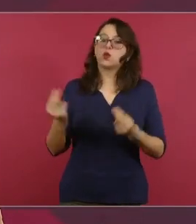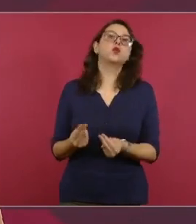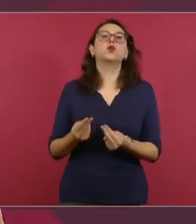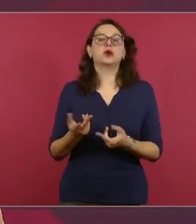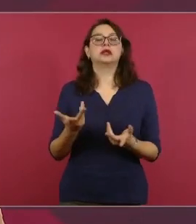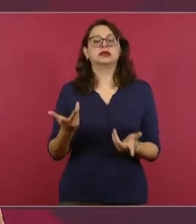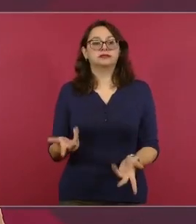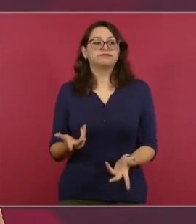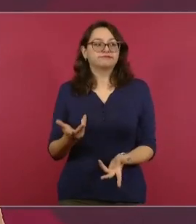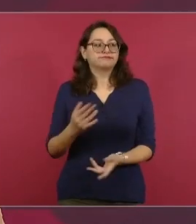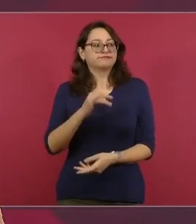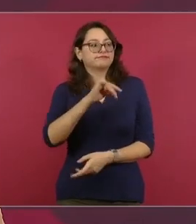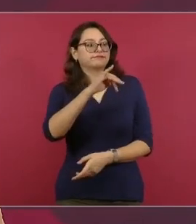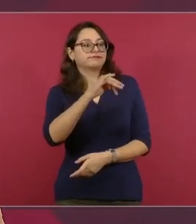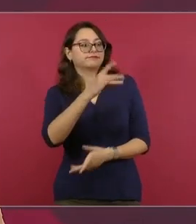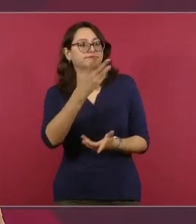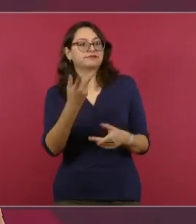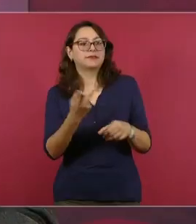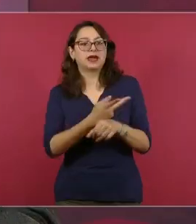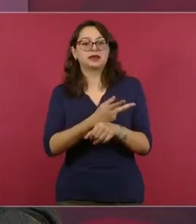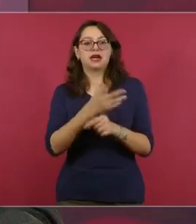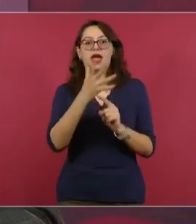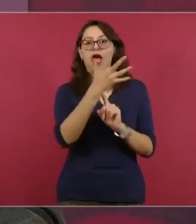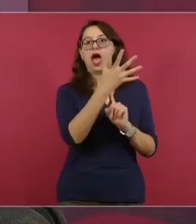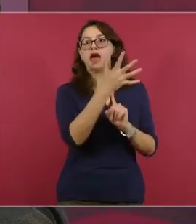de transmisión, en